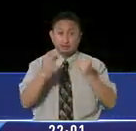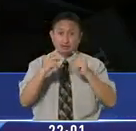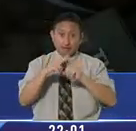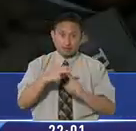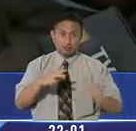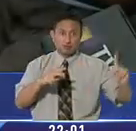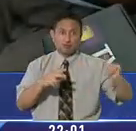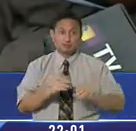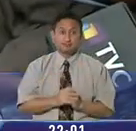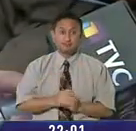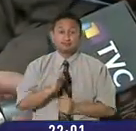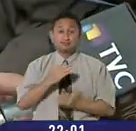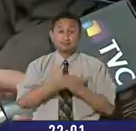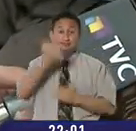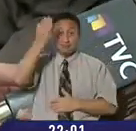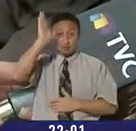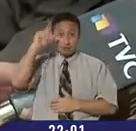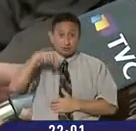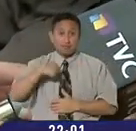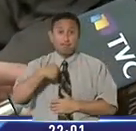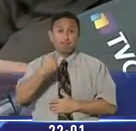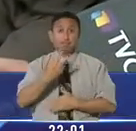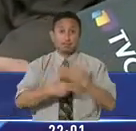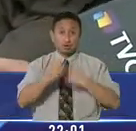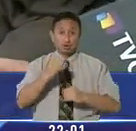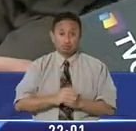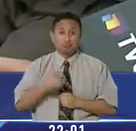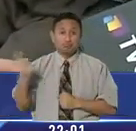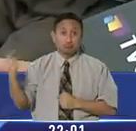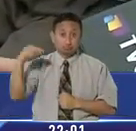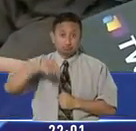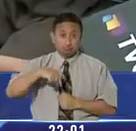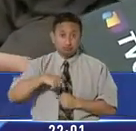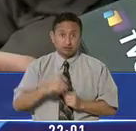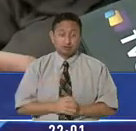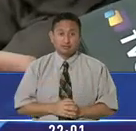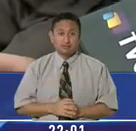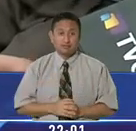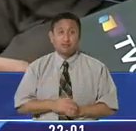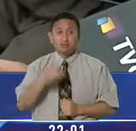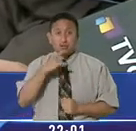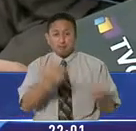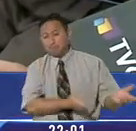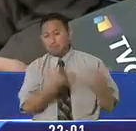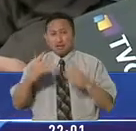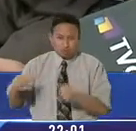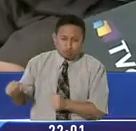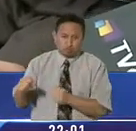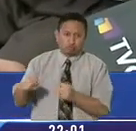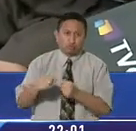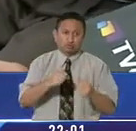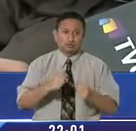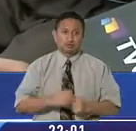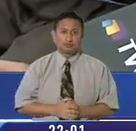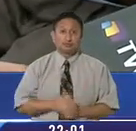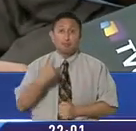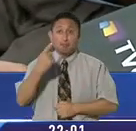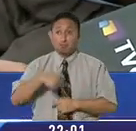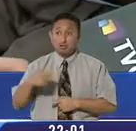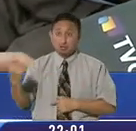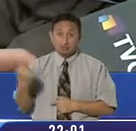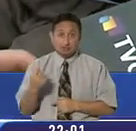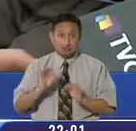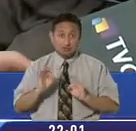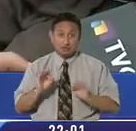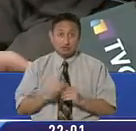tiempo. Gracias a Dios que justo mi hijo vino esos momentos y nos fue llevando. Y si mi hijo no venía,